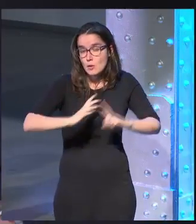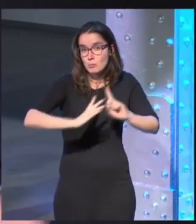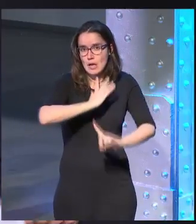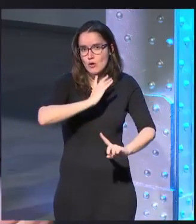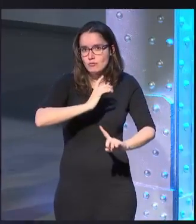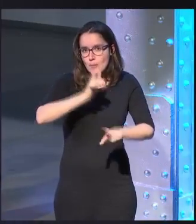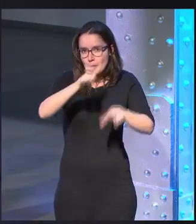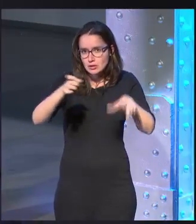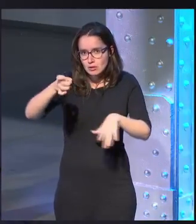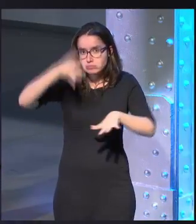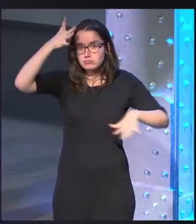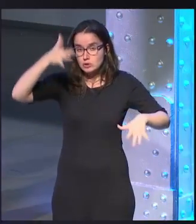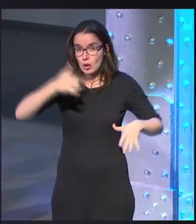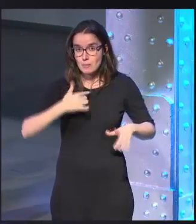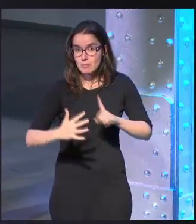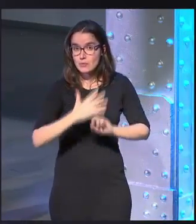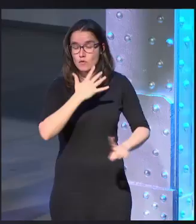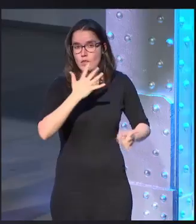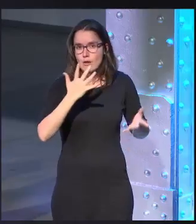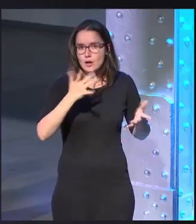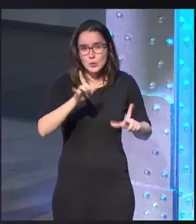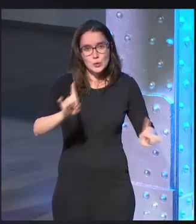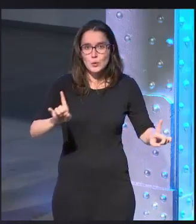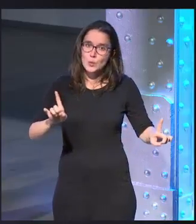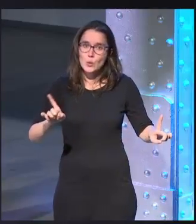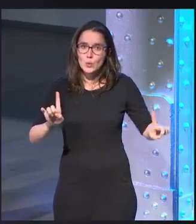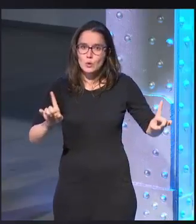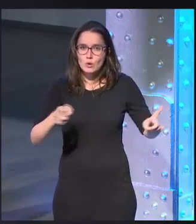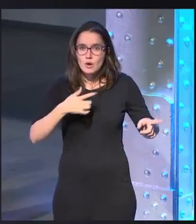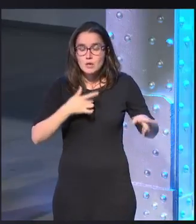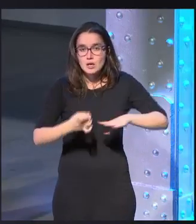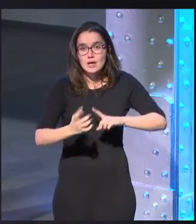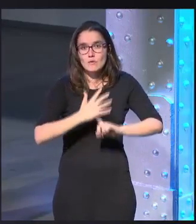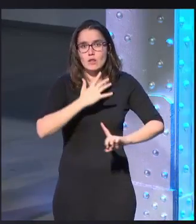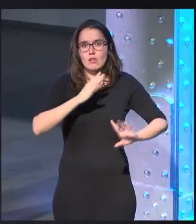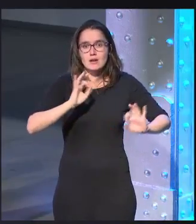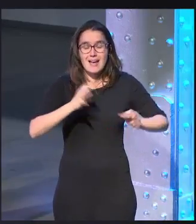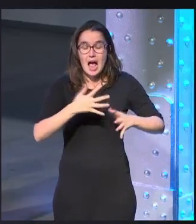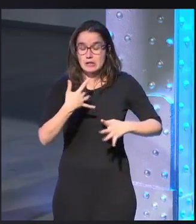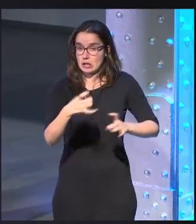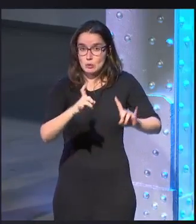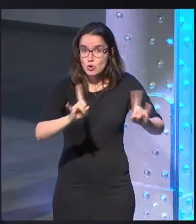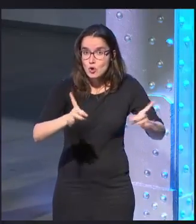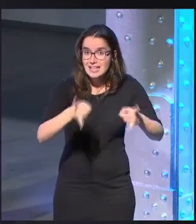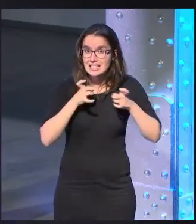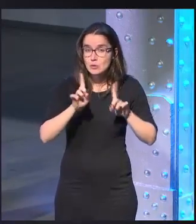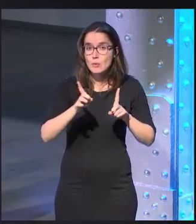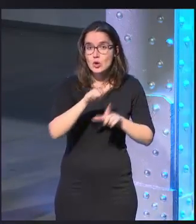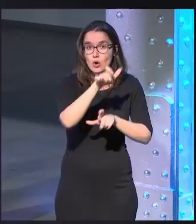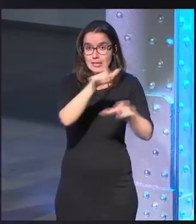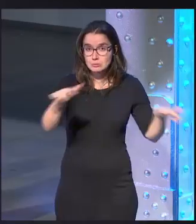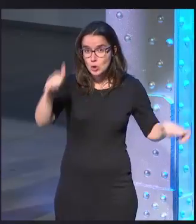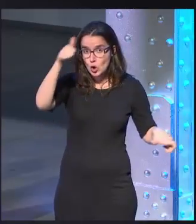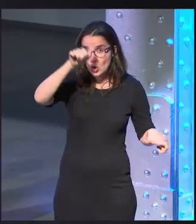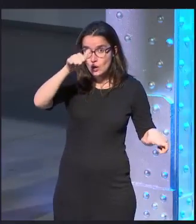genios. Yo fui inspirado, bueno, no fui inspirado porque no me genera ningún tipo de atractivo, pero los hombres de mi